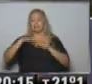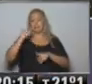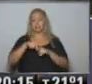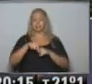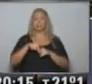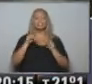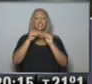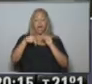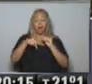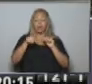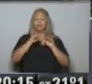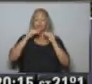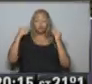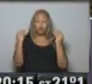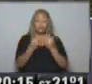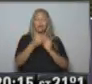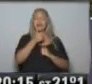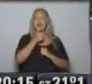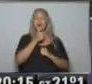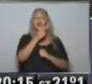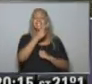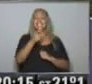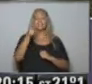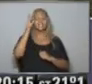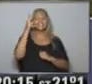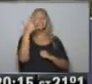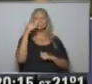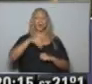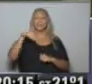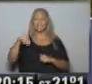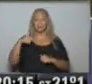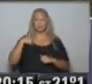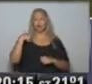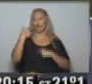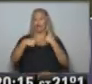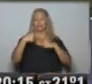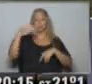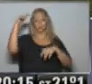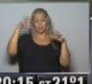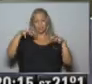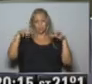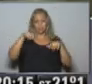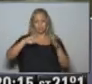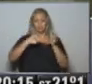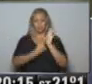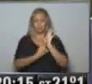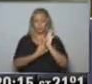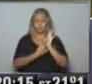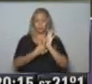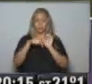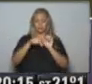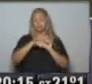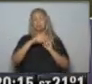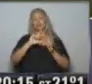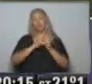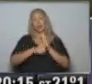total caída hasta estos momentos es de 185 mm Y seguirán las lluvias aquí en la ciudad de Buenos Aires durante esta noche